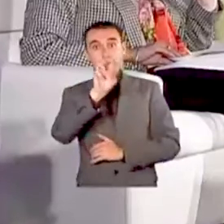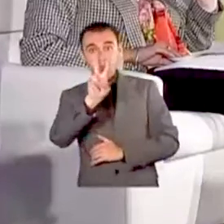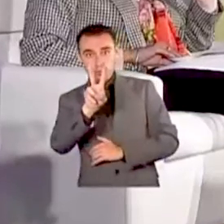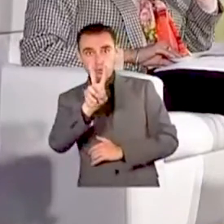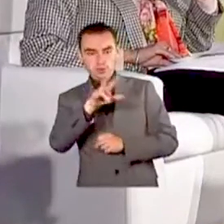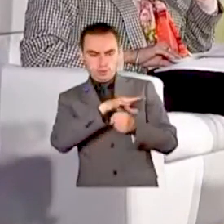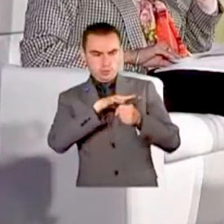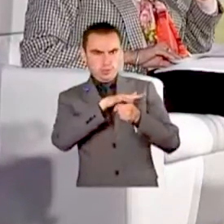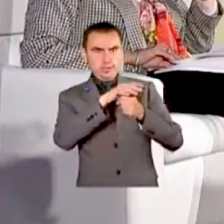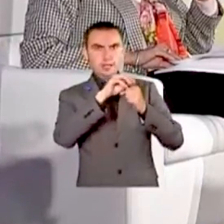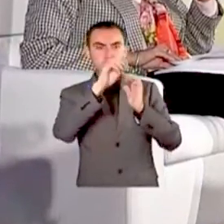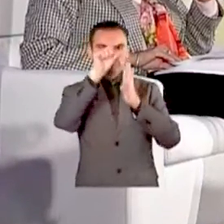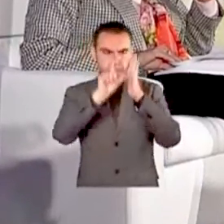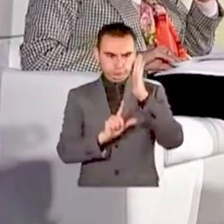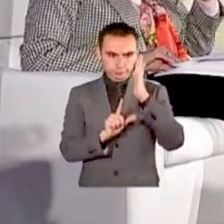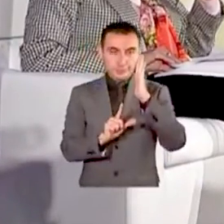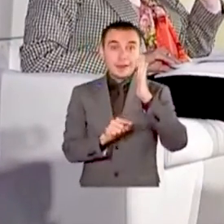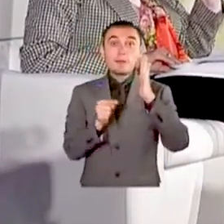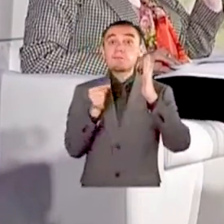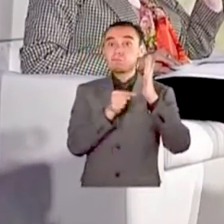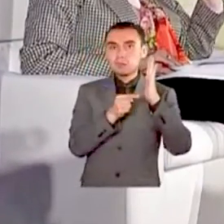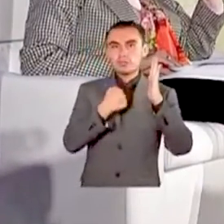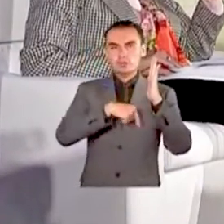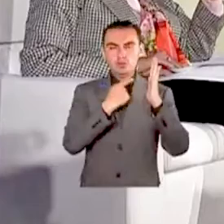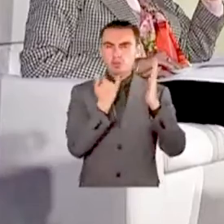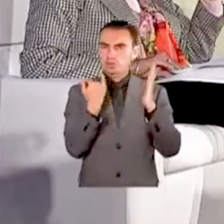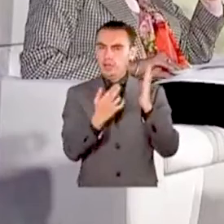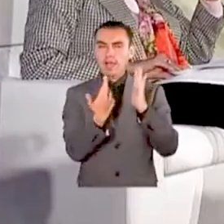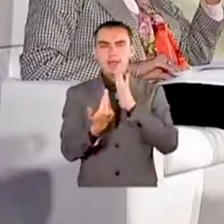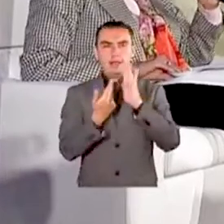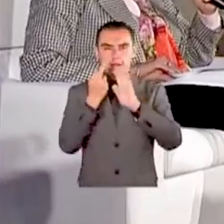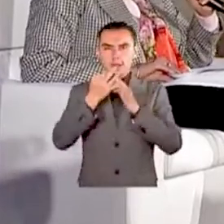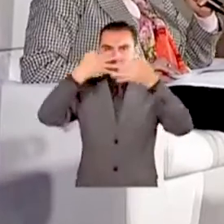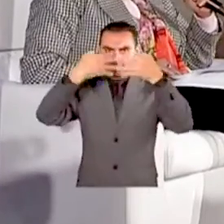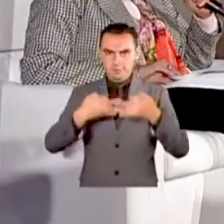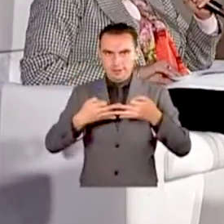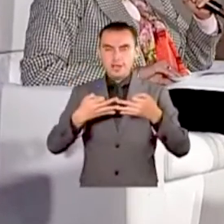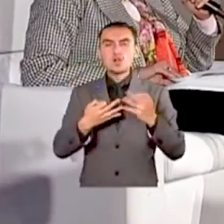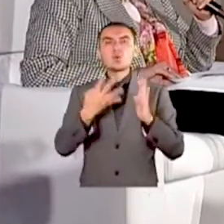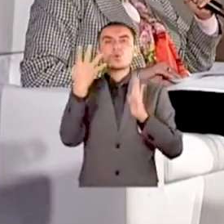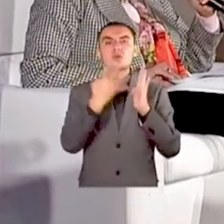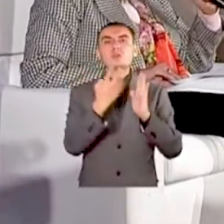5.492 casos, se atendieron con resoluciones definitivas